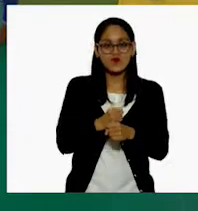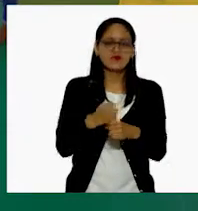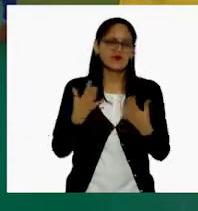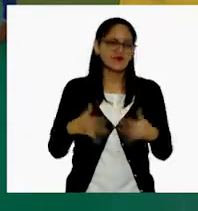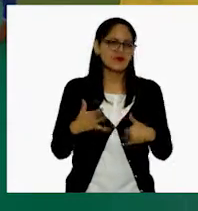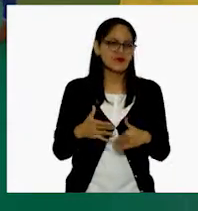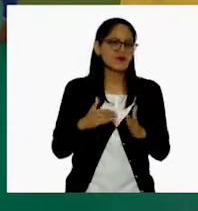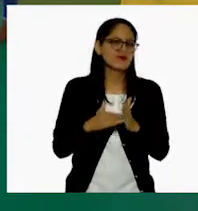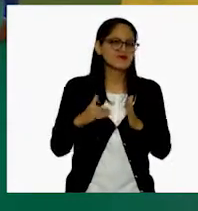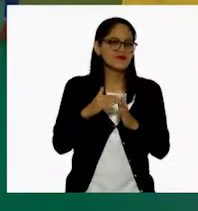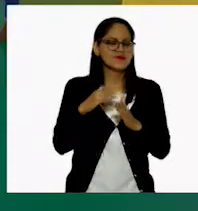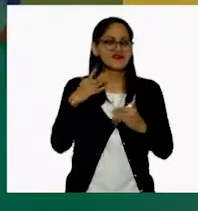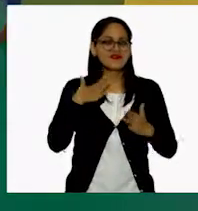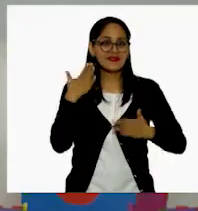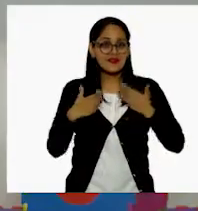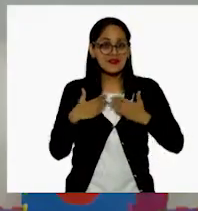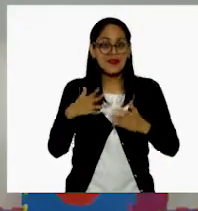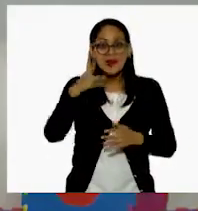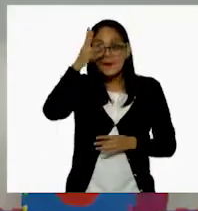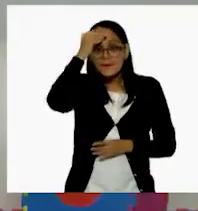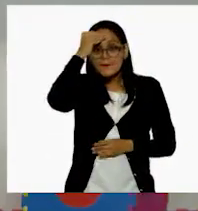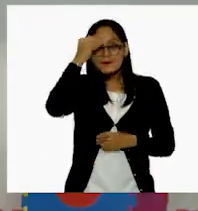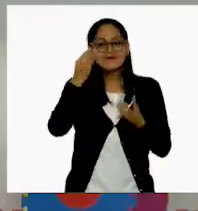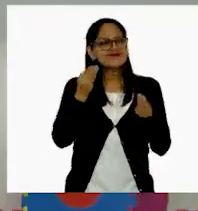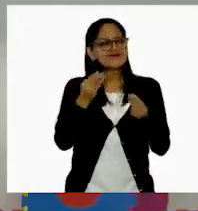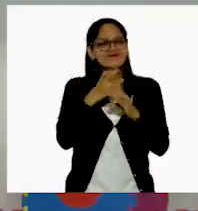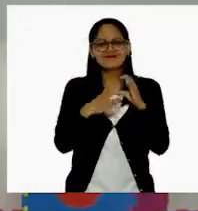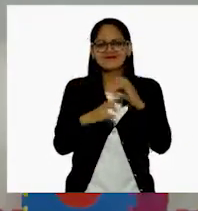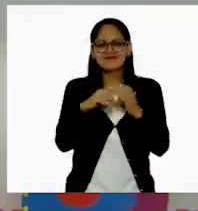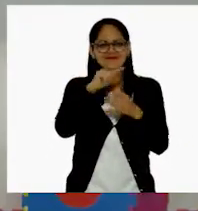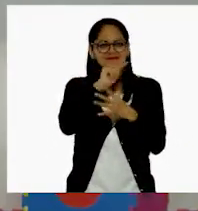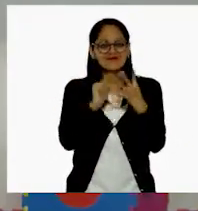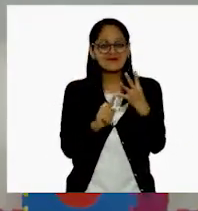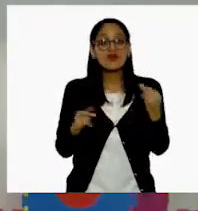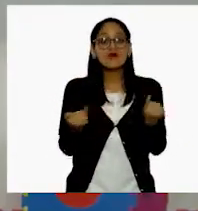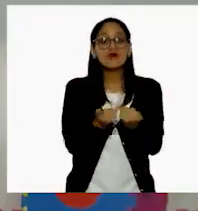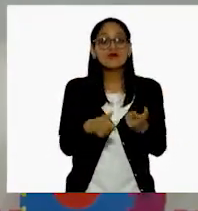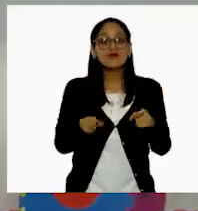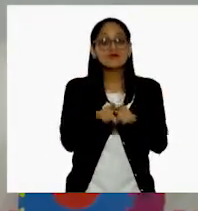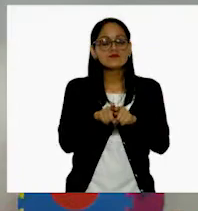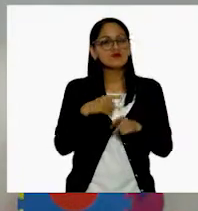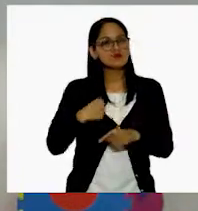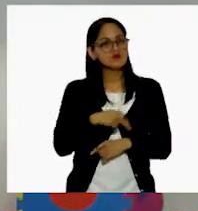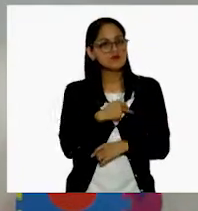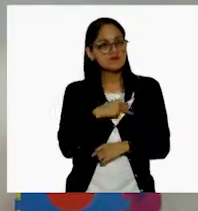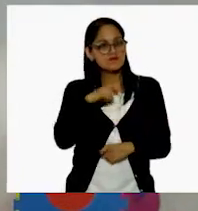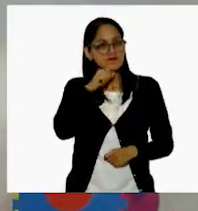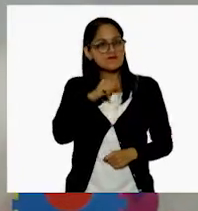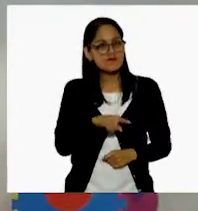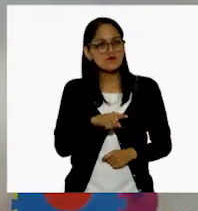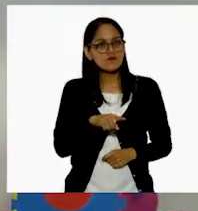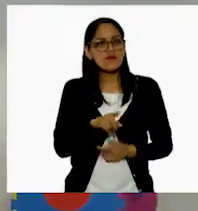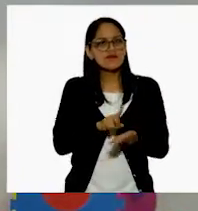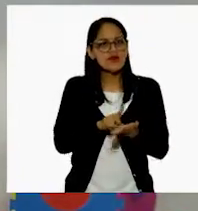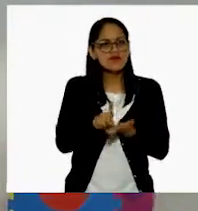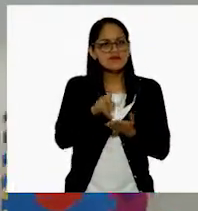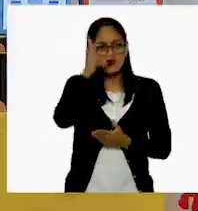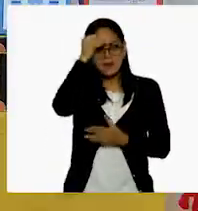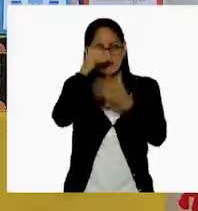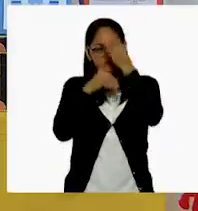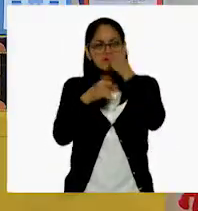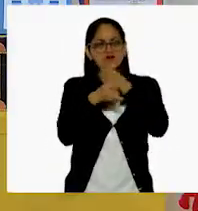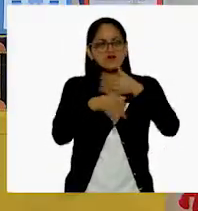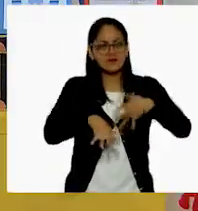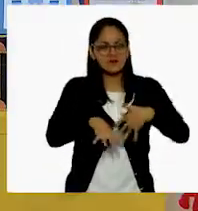aventuras en el que aprenderemos bastantes cosas y, sobre todo, nos formaremos con nuestros superderechos. Muy bien